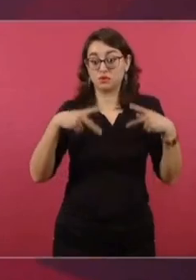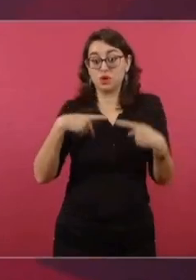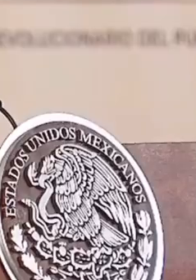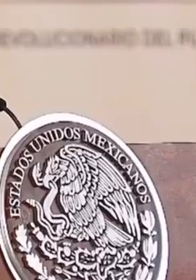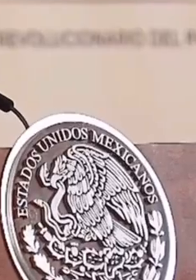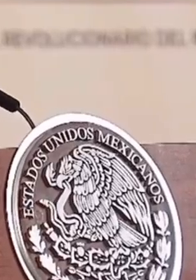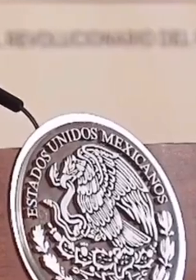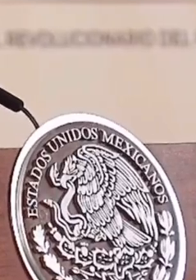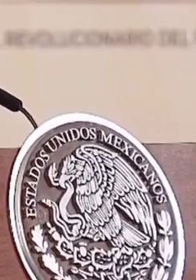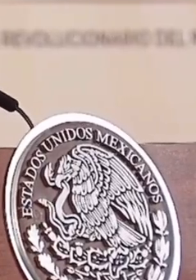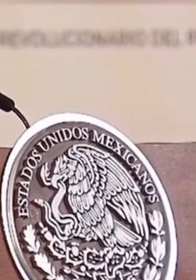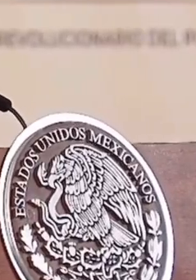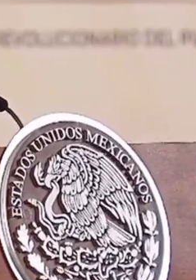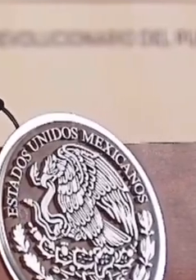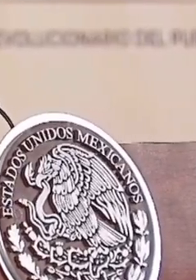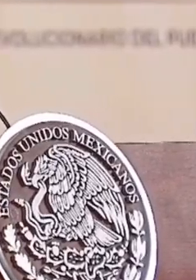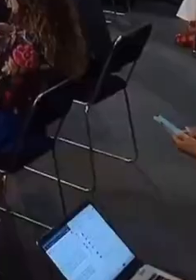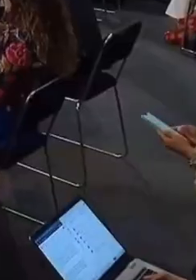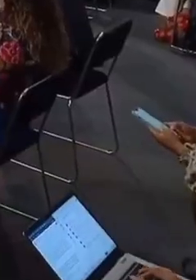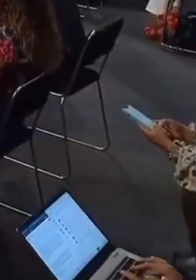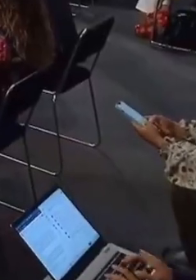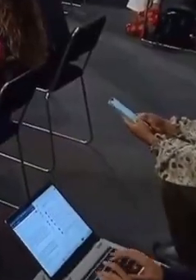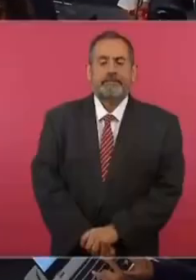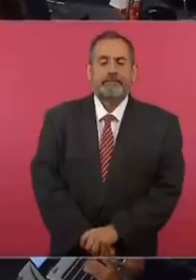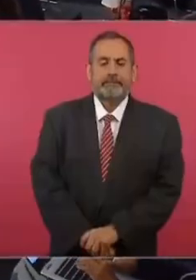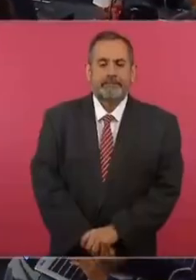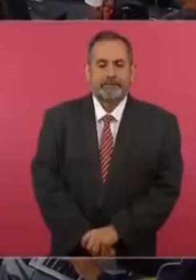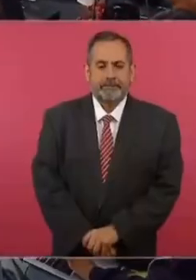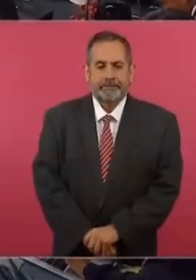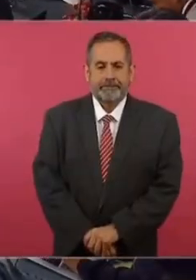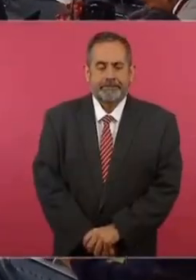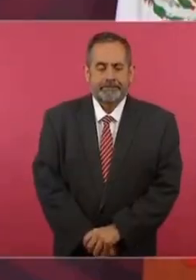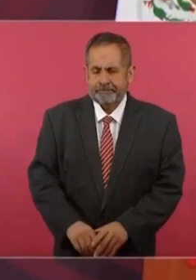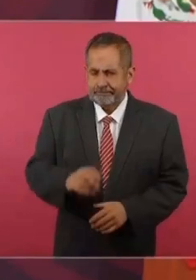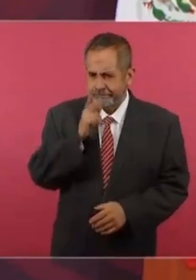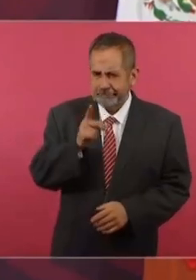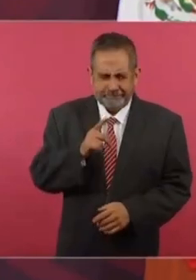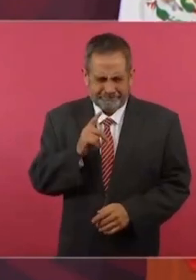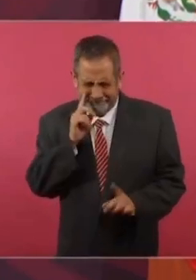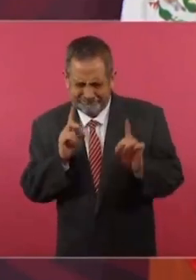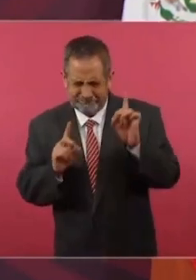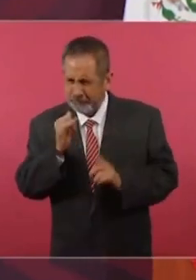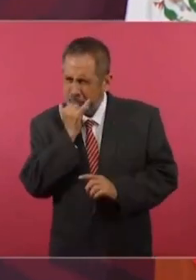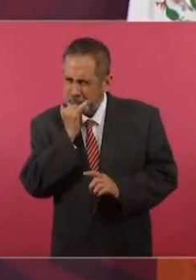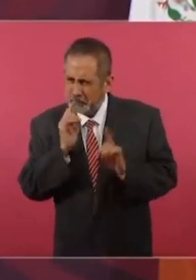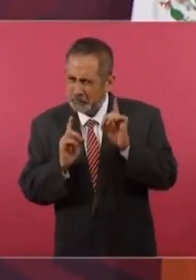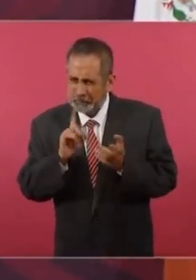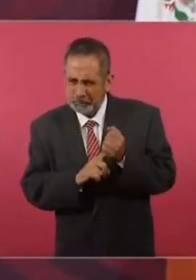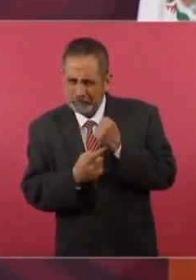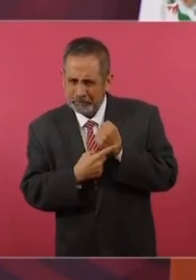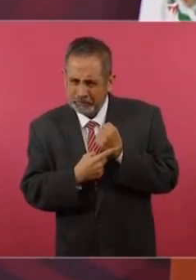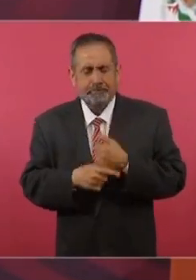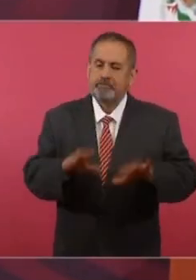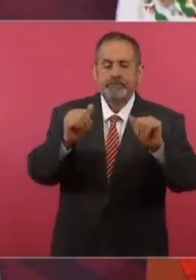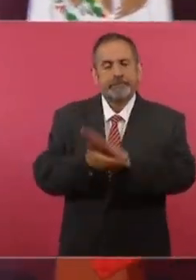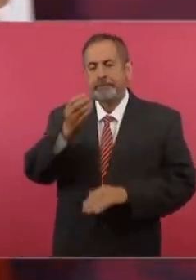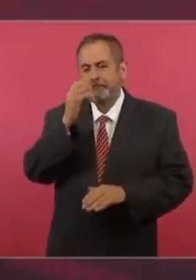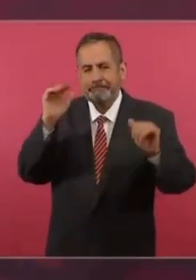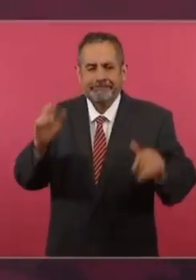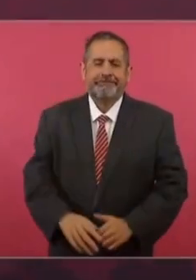tampoco aquí, sospechosismo. Es un término. Hay mucho sospechosismo. Bueno, vamos a desayunar.